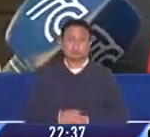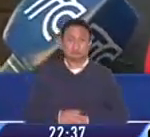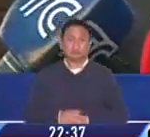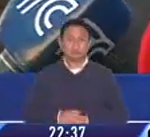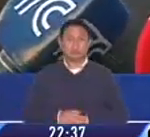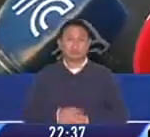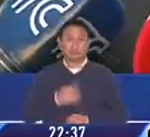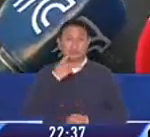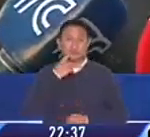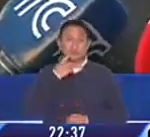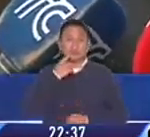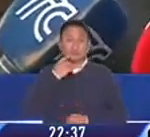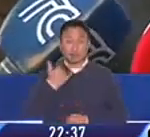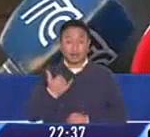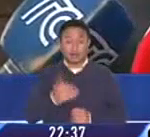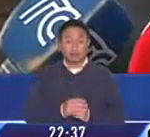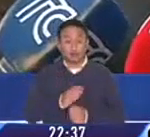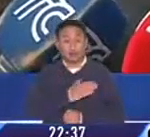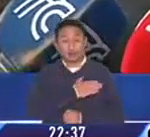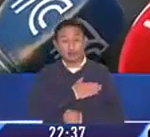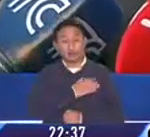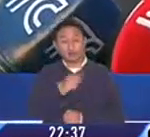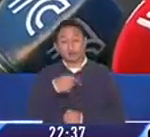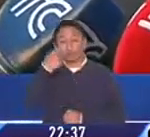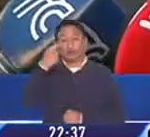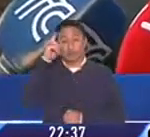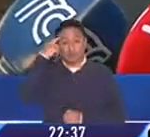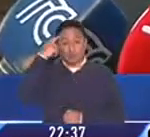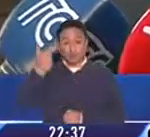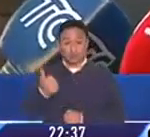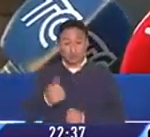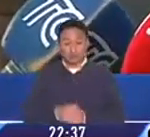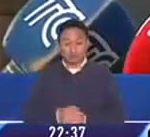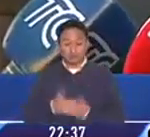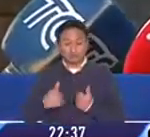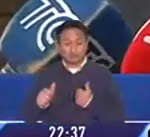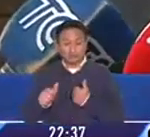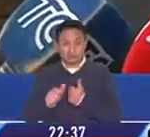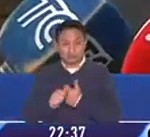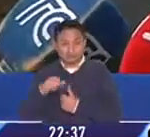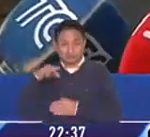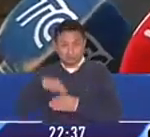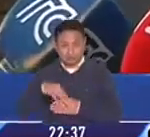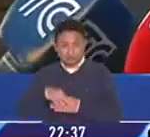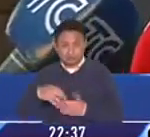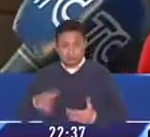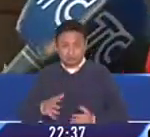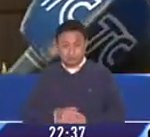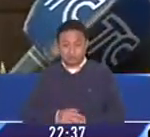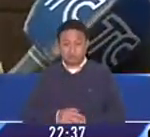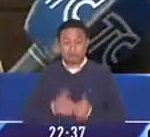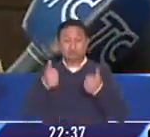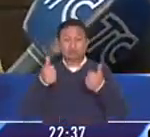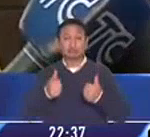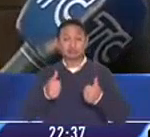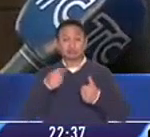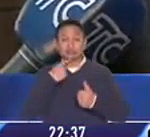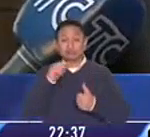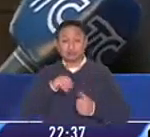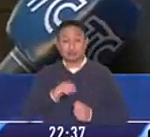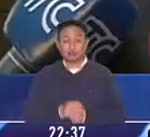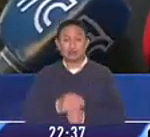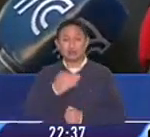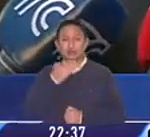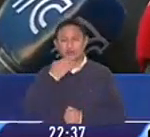lo ha hecho. Sin embargo, confiamos y esperamos que el próximo gobierno, hoy que estamos prácticamente en unas elecciones, de parte de los candidatos hay una postura clara de